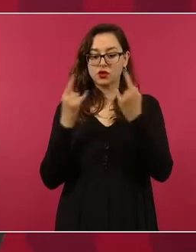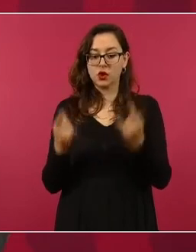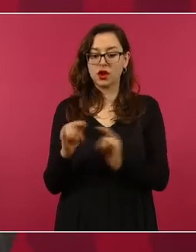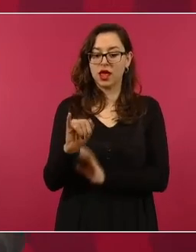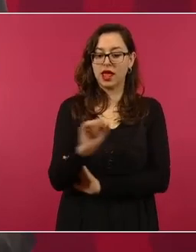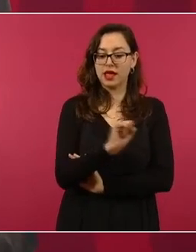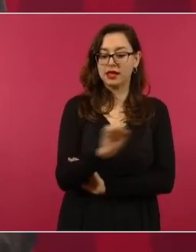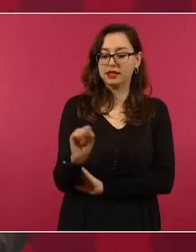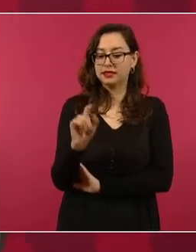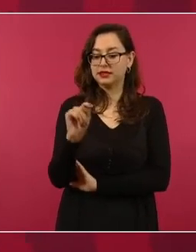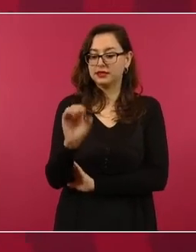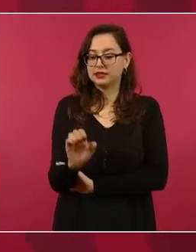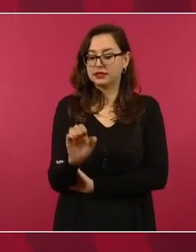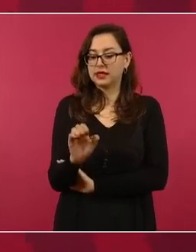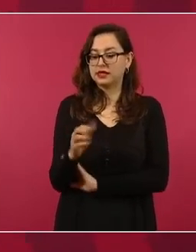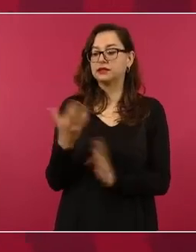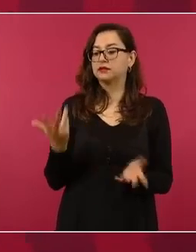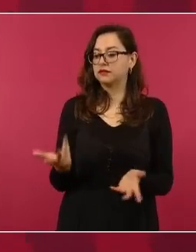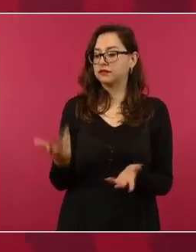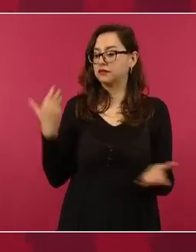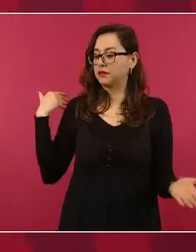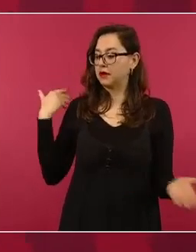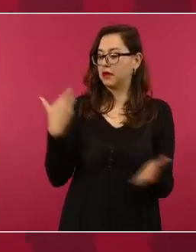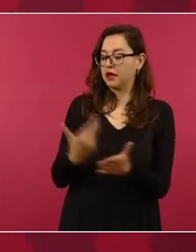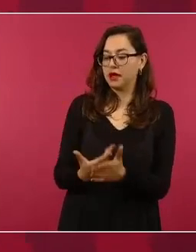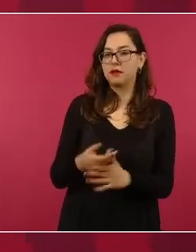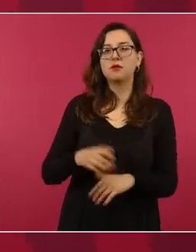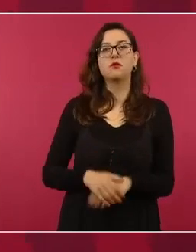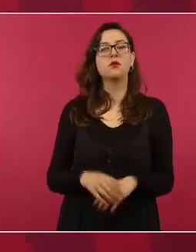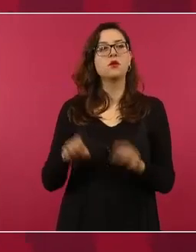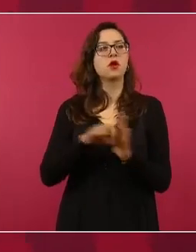Yo recuerdo que cuando el fraude del